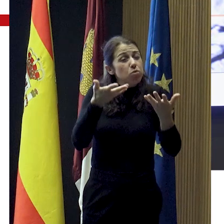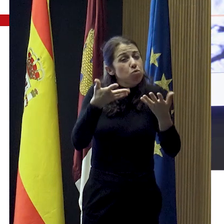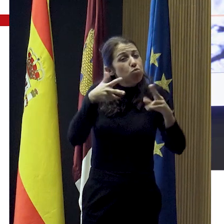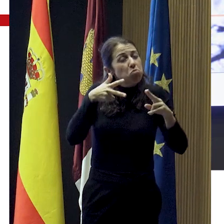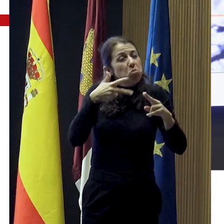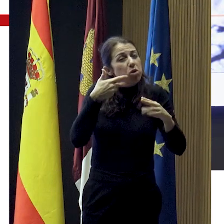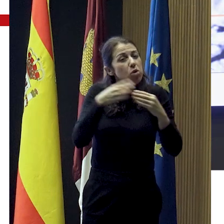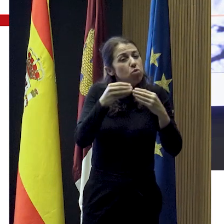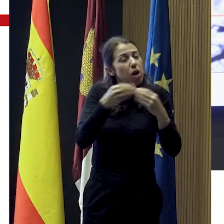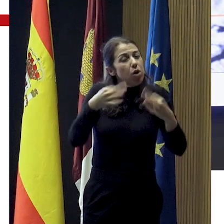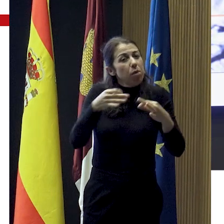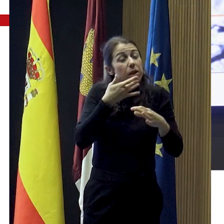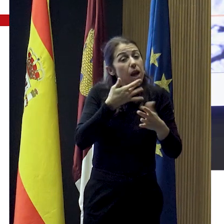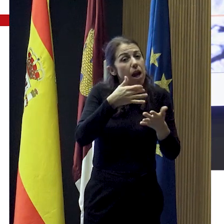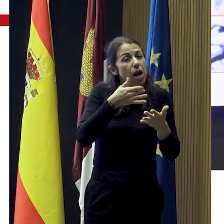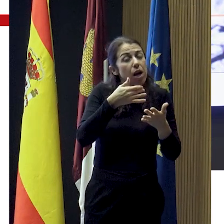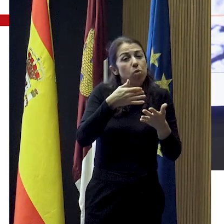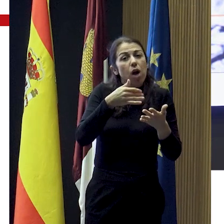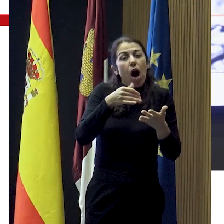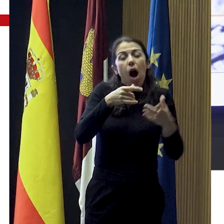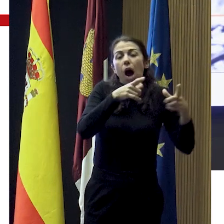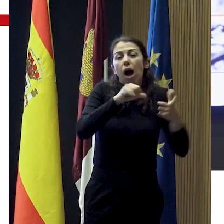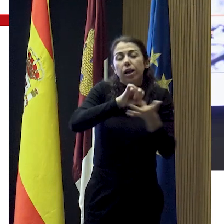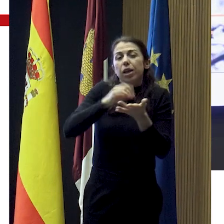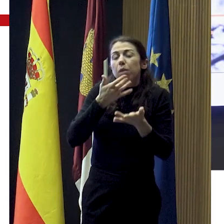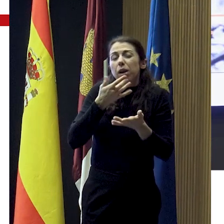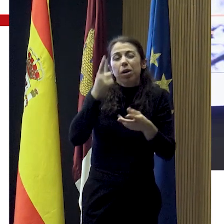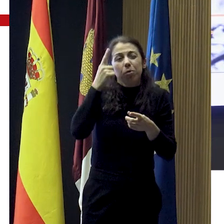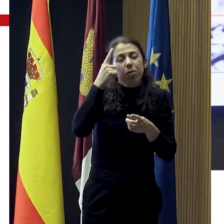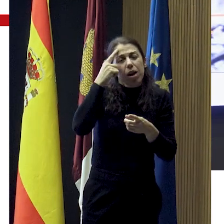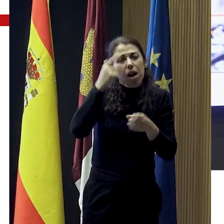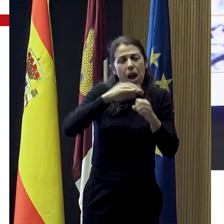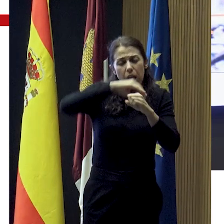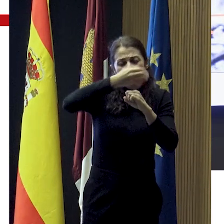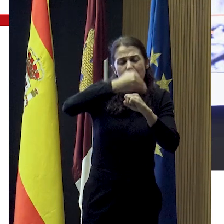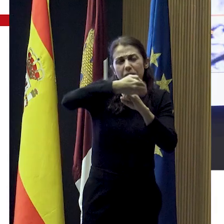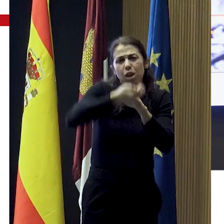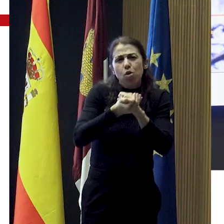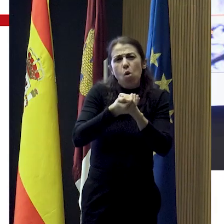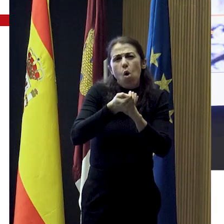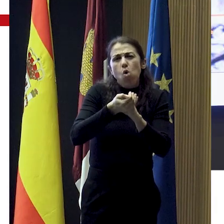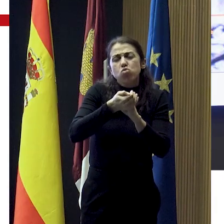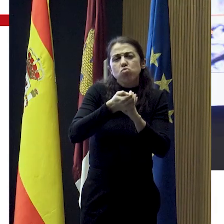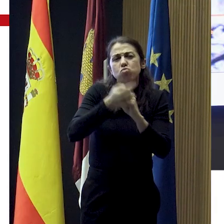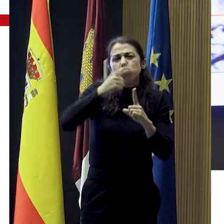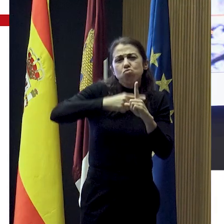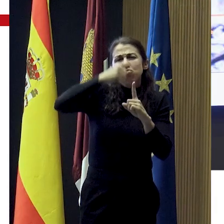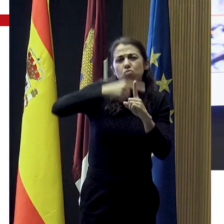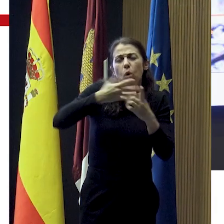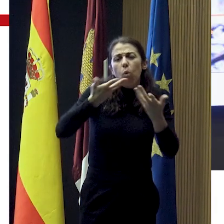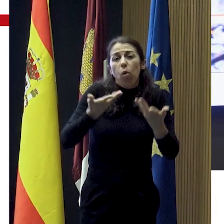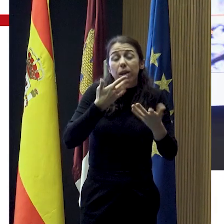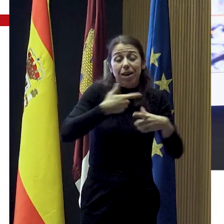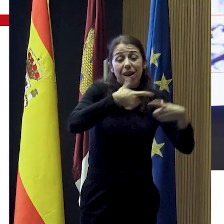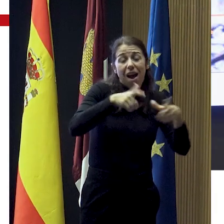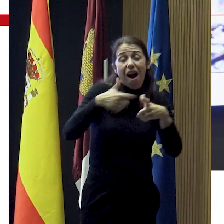que habitualmente se utilizan en clínica para medir el nivel de atrofia de distintas áreas que ya se saben que son susceptibles de sufrir